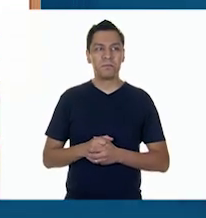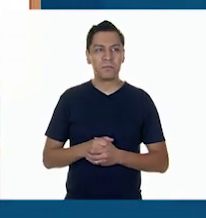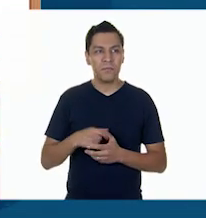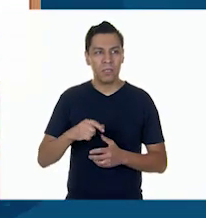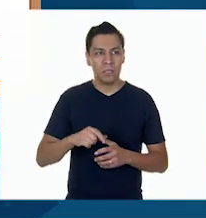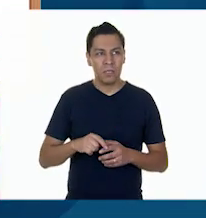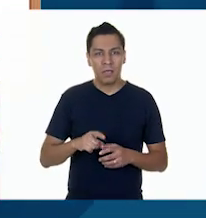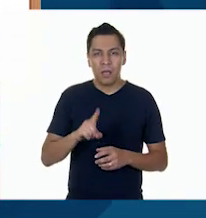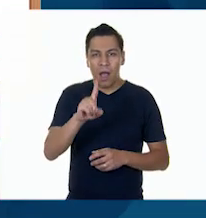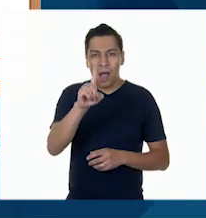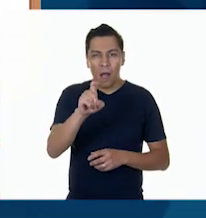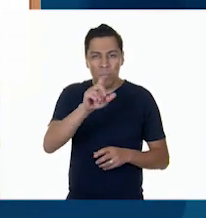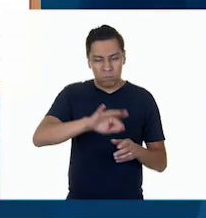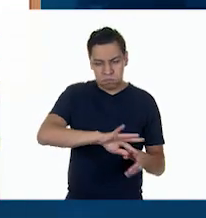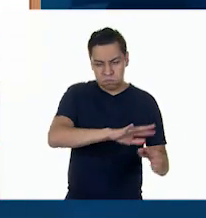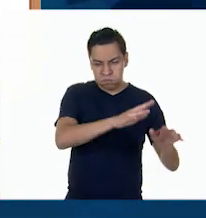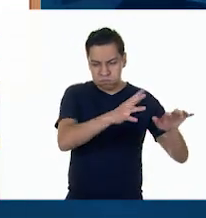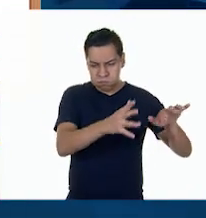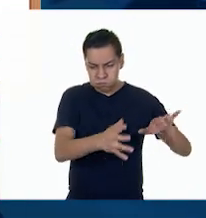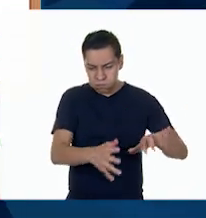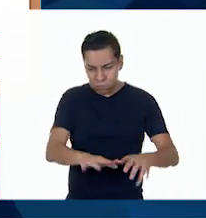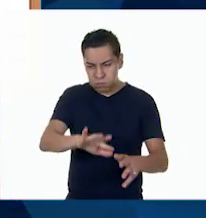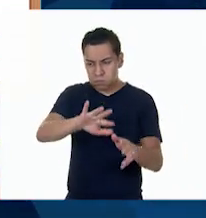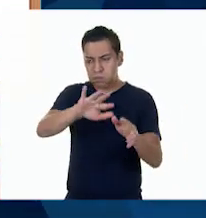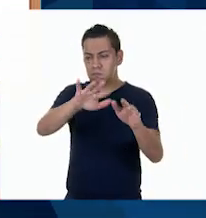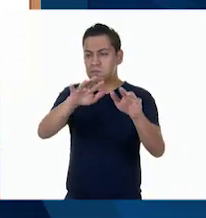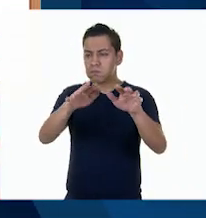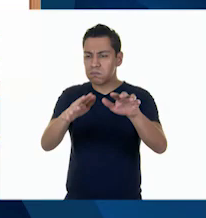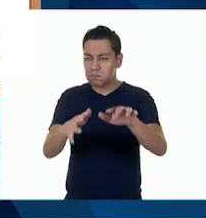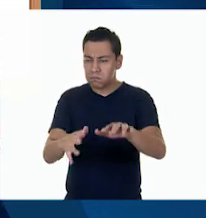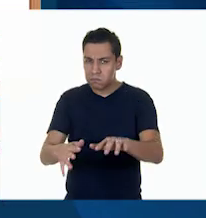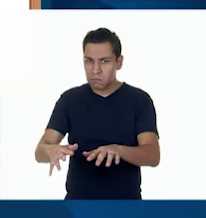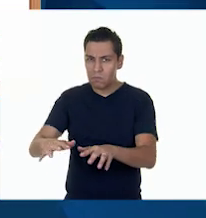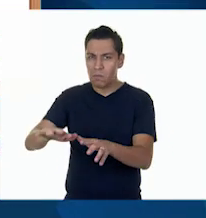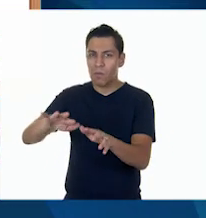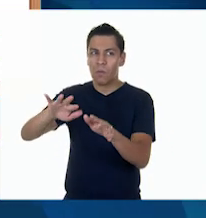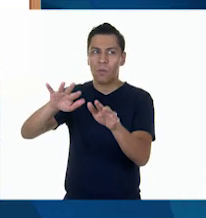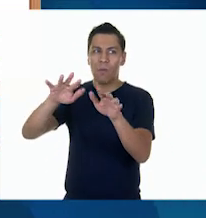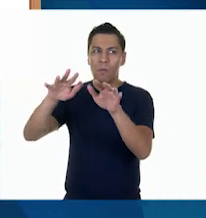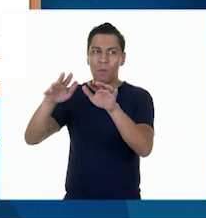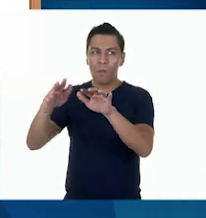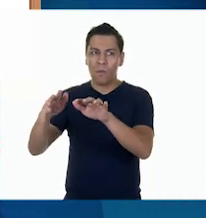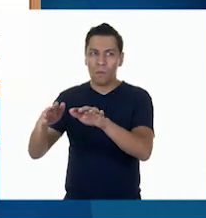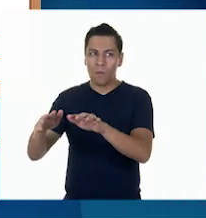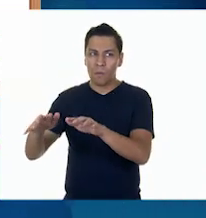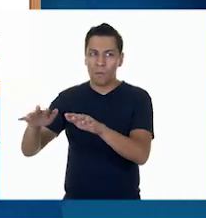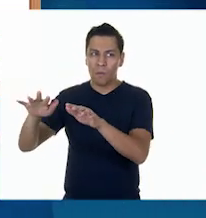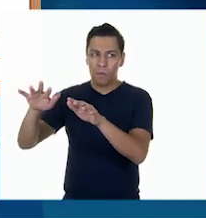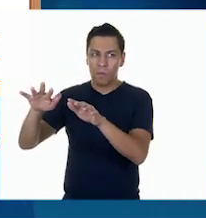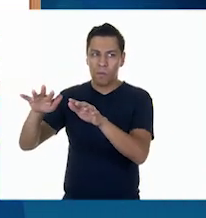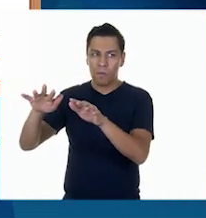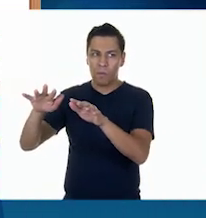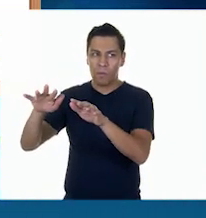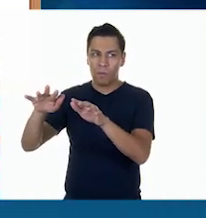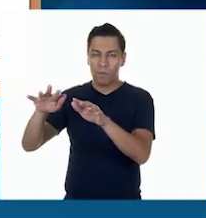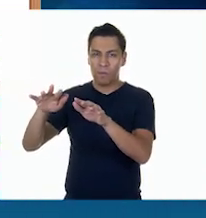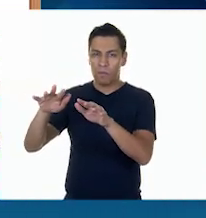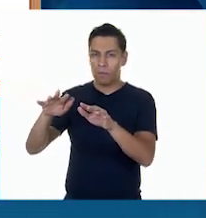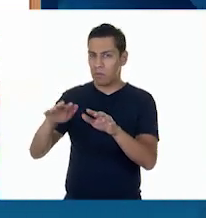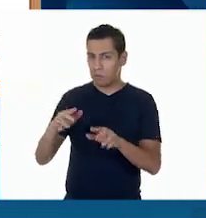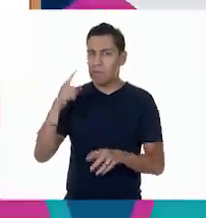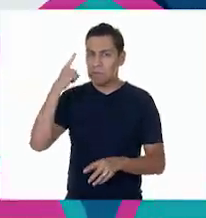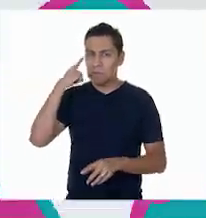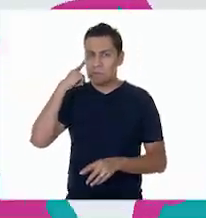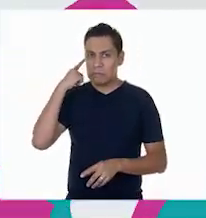oleaje suave en una biblioteca o en una habitación en silencio hay de 30 a